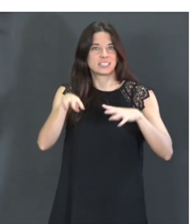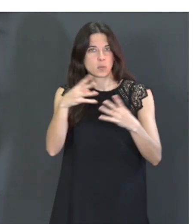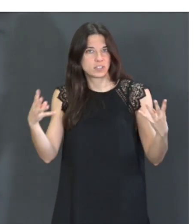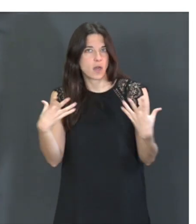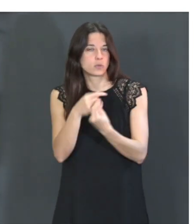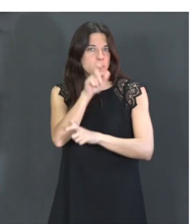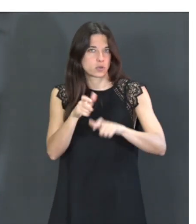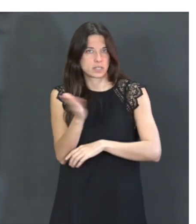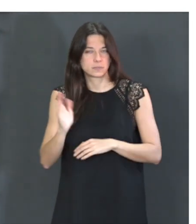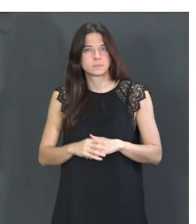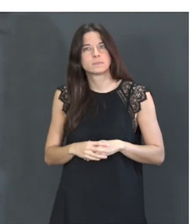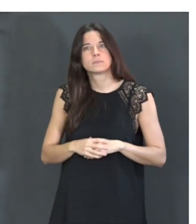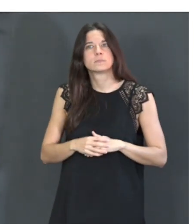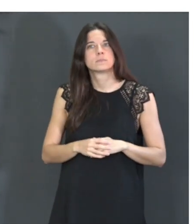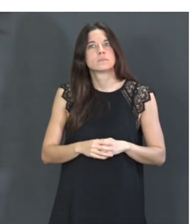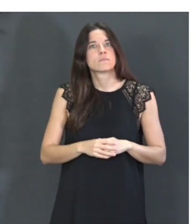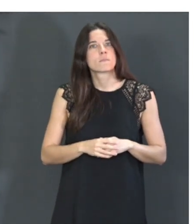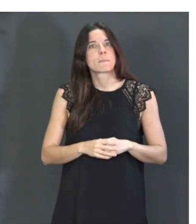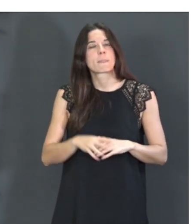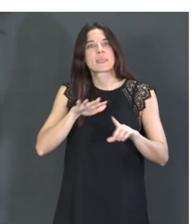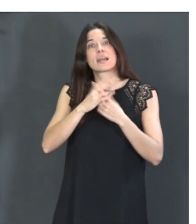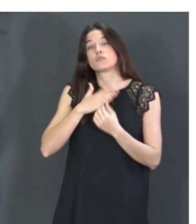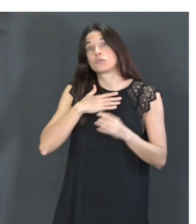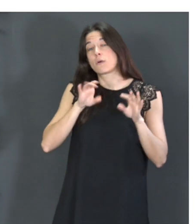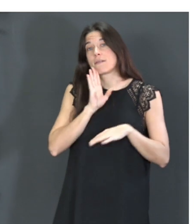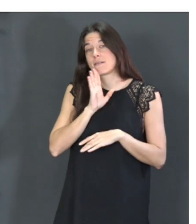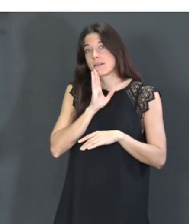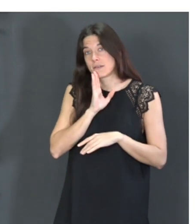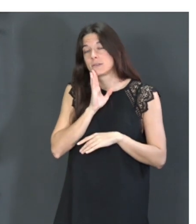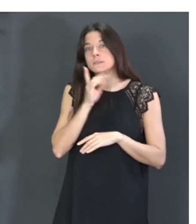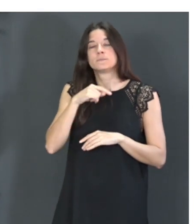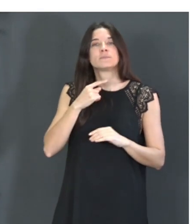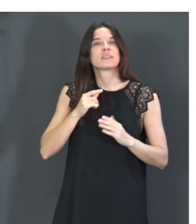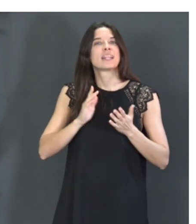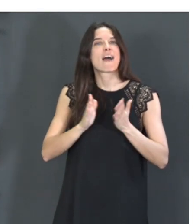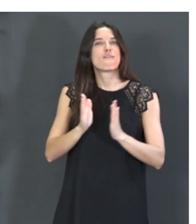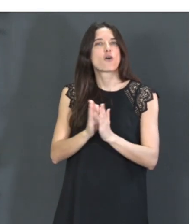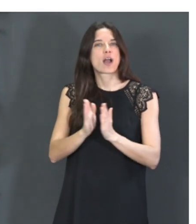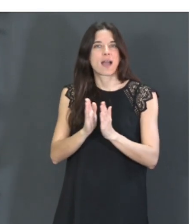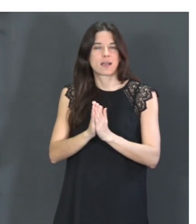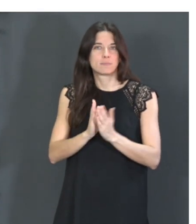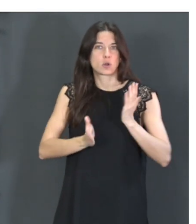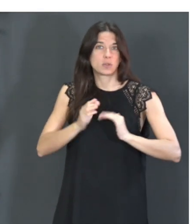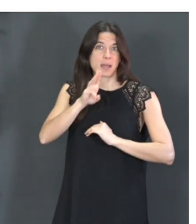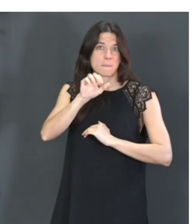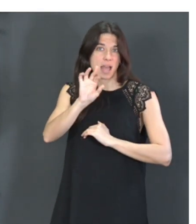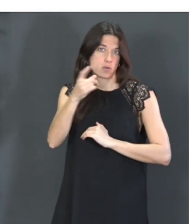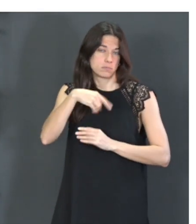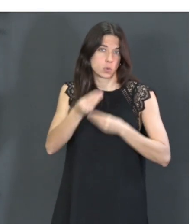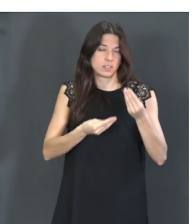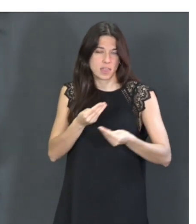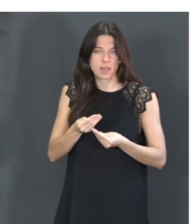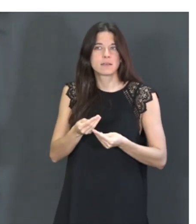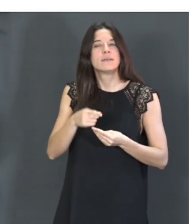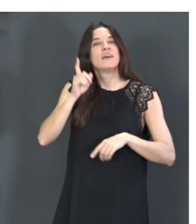las personas. En nuestro caso, como os decía, hemos estado utilizando la Foca Robótica Paro. Esta responde a la